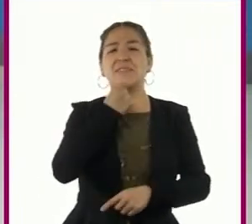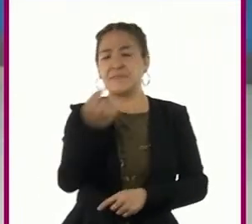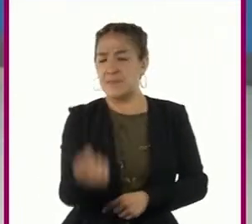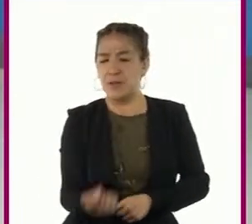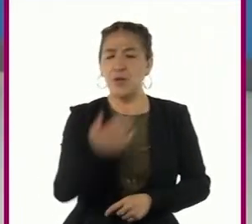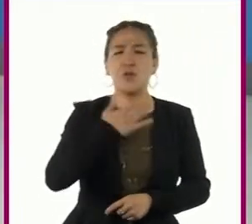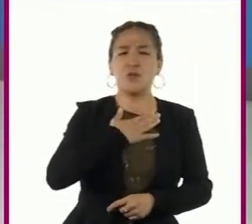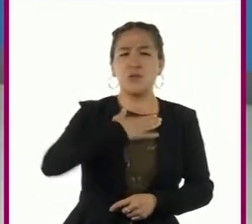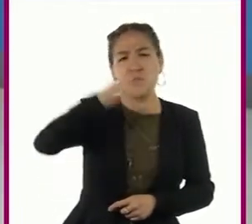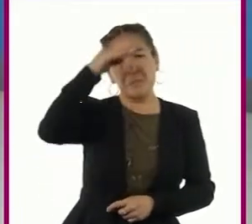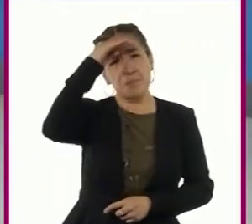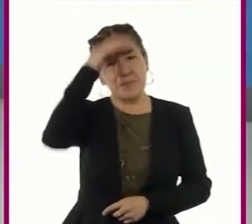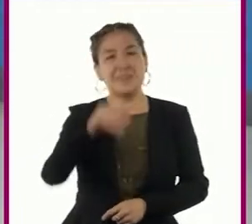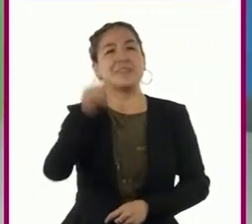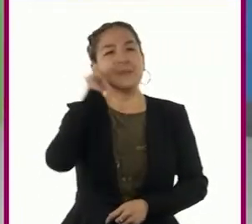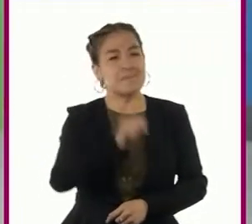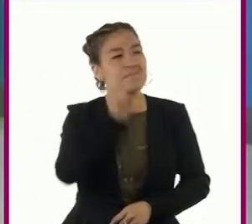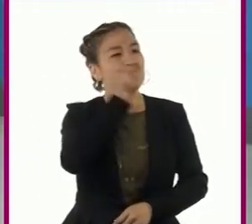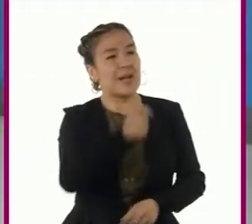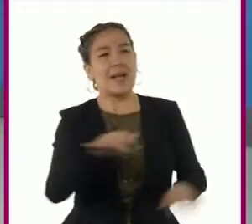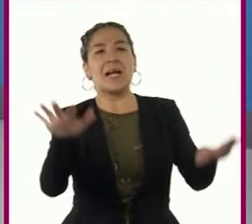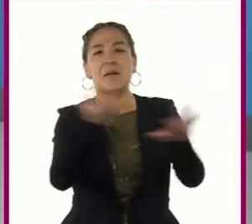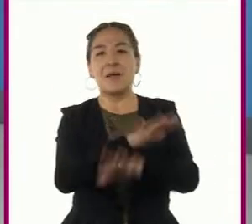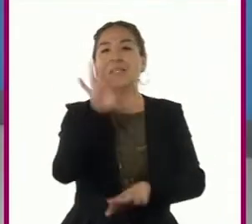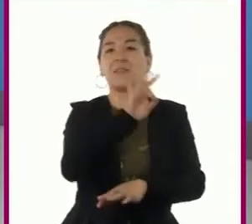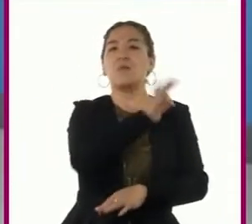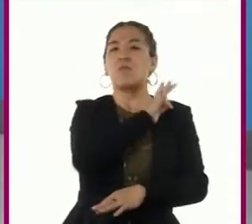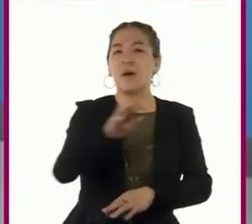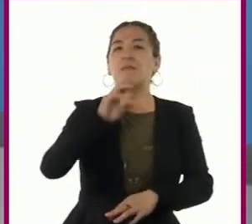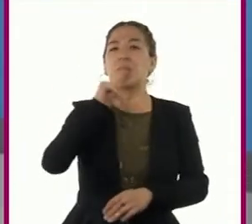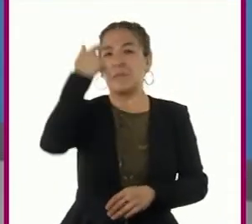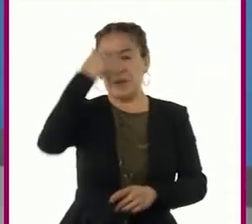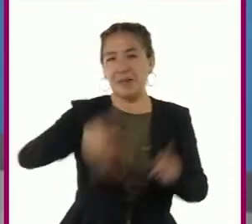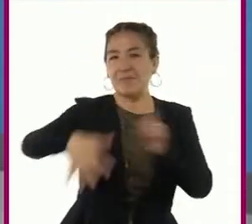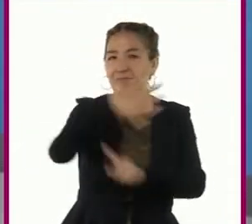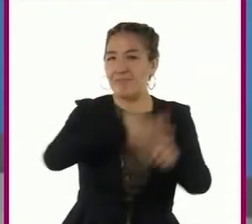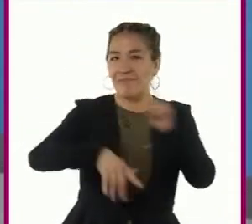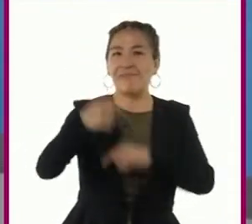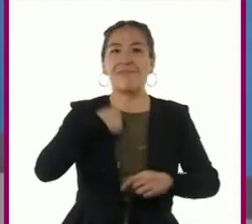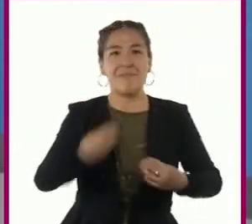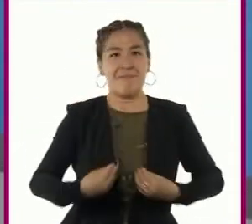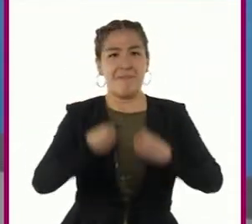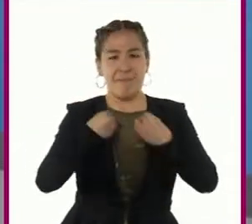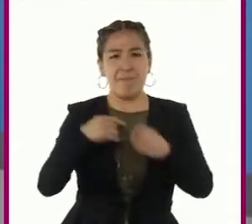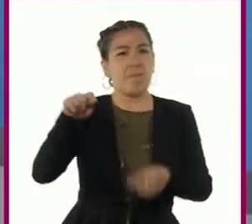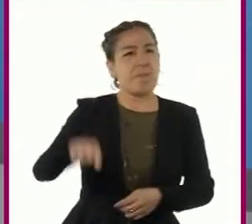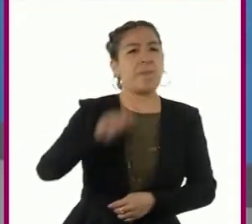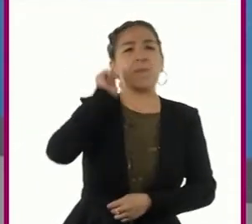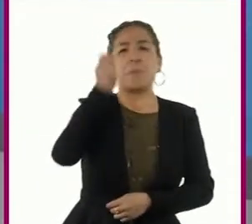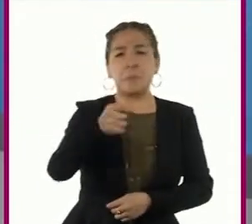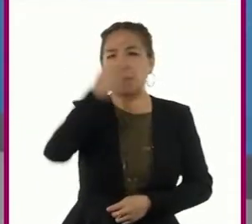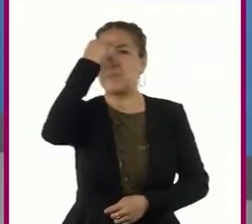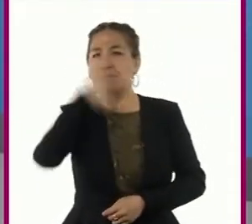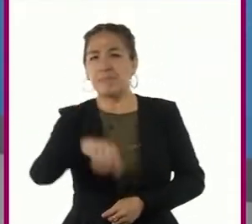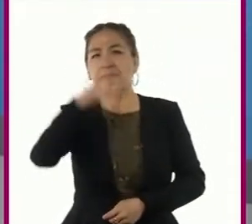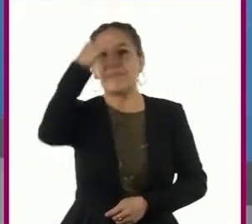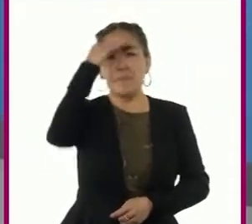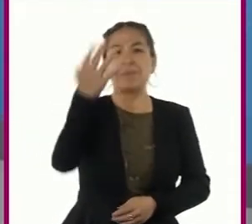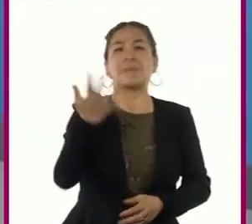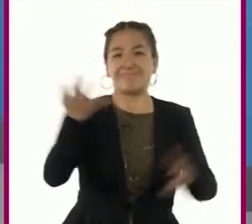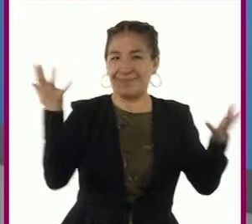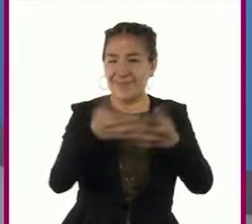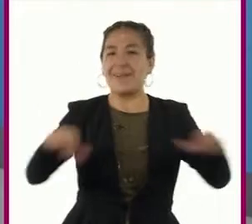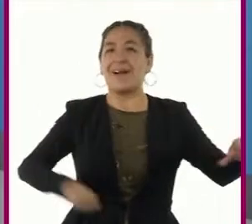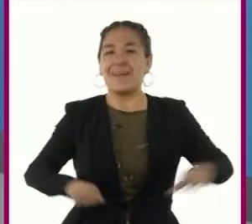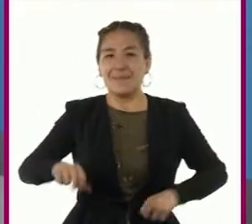pensado que siempre hay algo que cambiar o mejorar en mi entorno. Esta idea me ha llevado a ser muy